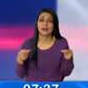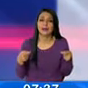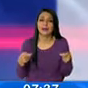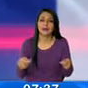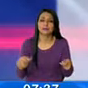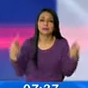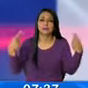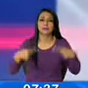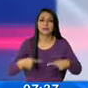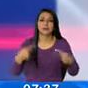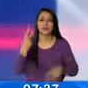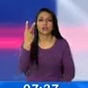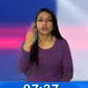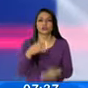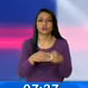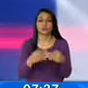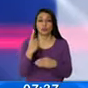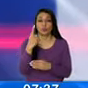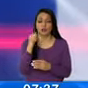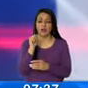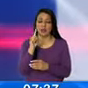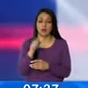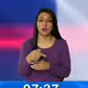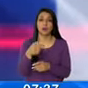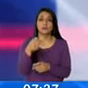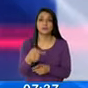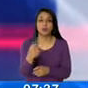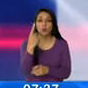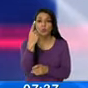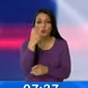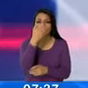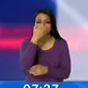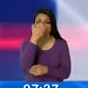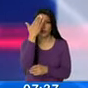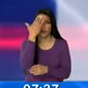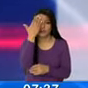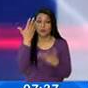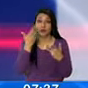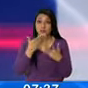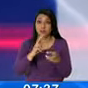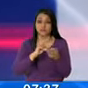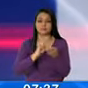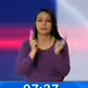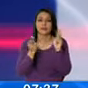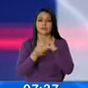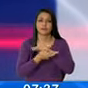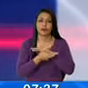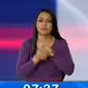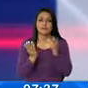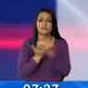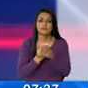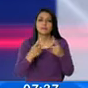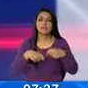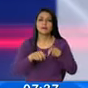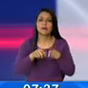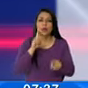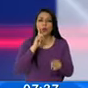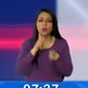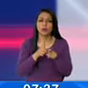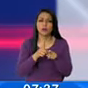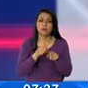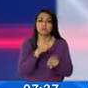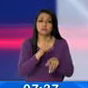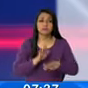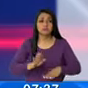peaje $2, uno en Aloha y uno en Santo Domingo, una vez que se reforme el fideicomiso vigente a fin de cumplir los